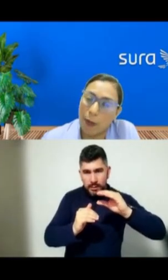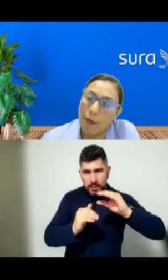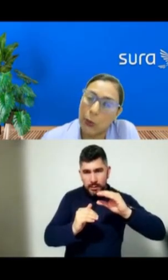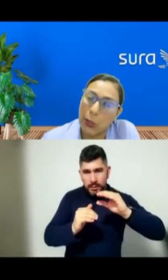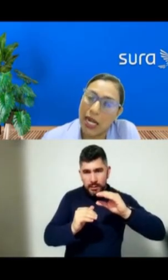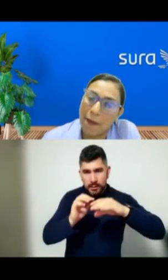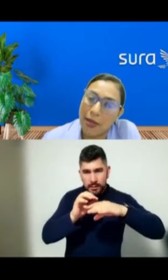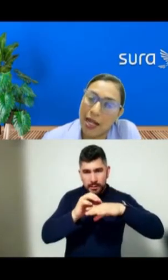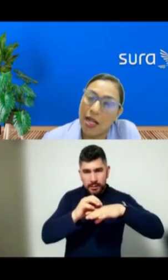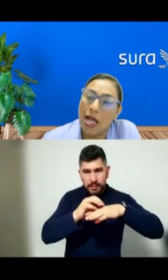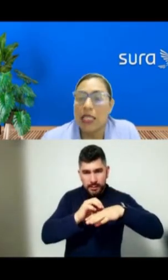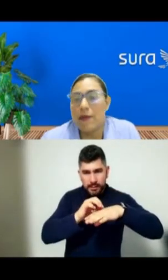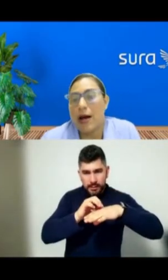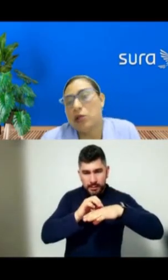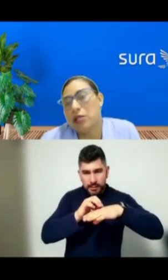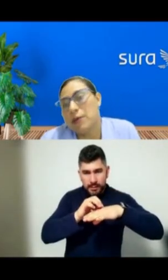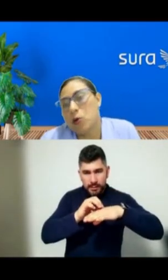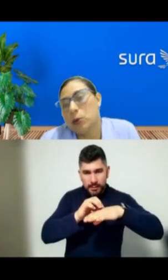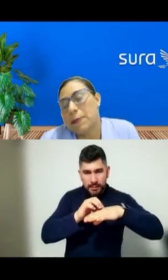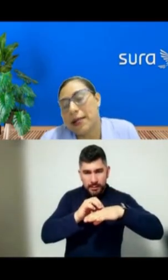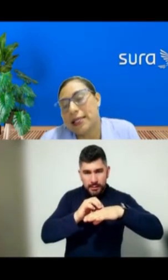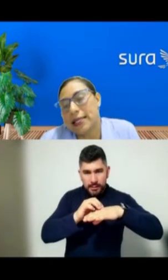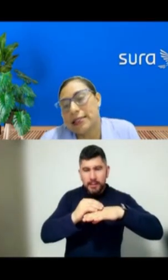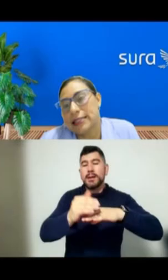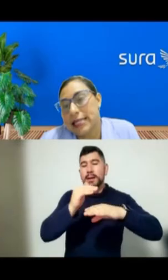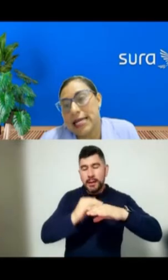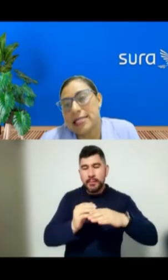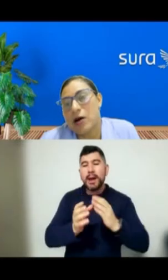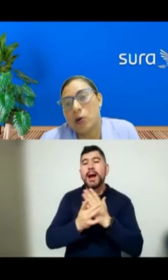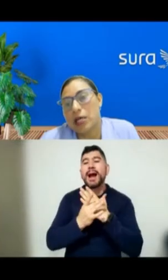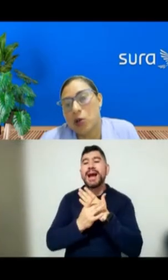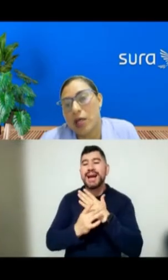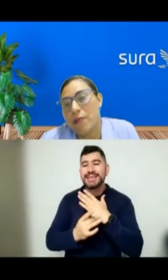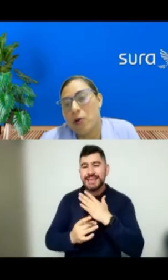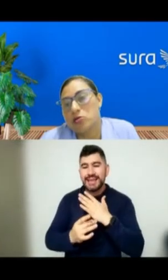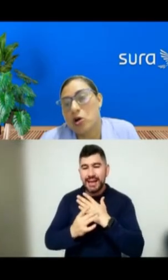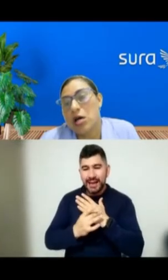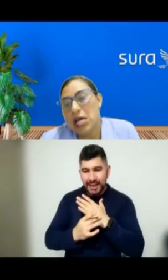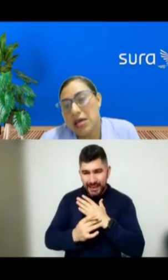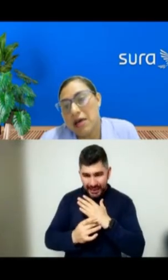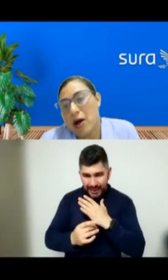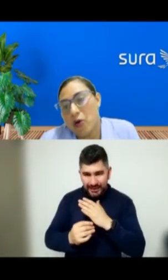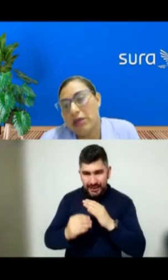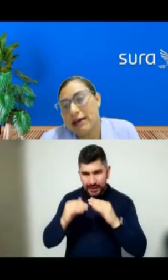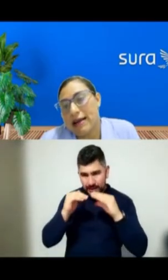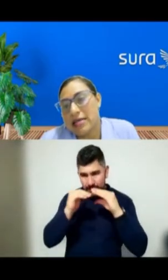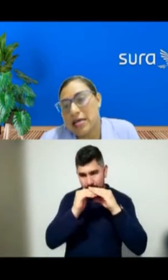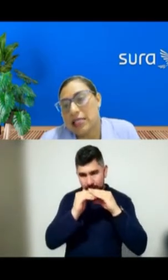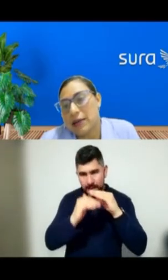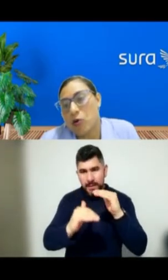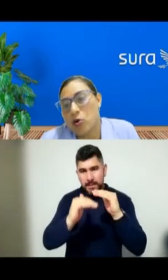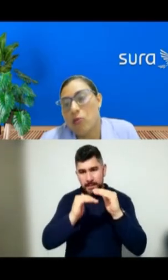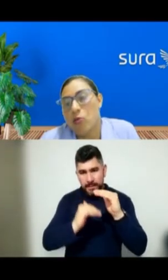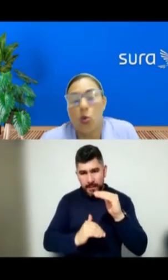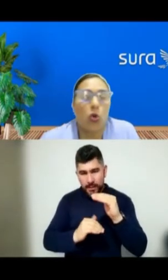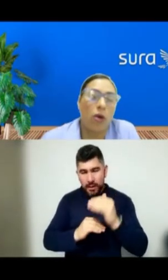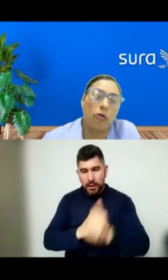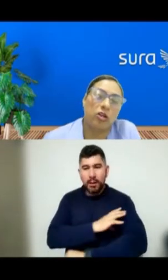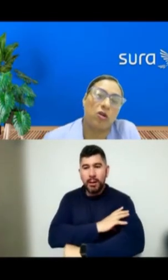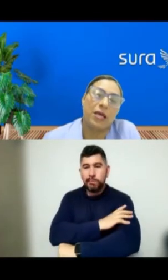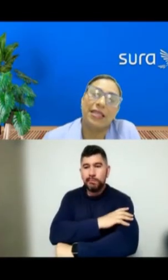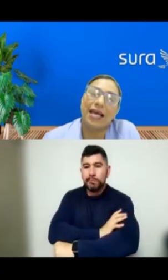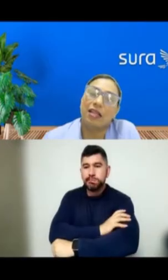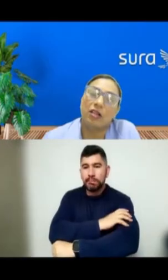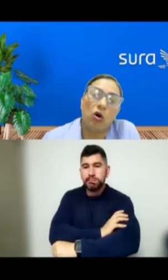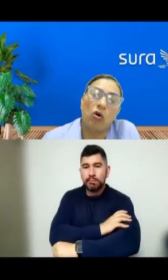que tiene el cuerpo humano, que es la piel. Debajo tenemos una parte que es grasa o tejido adiposo, y debajo de esta grasa tenemos los